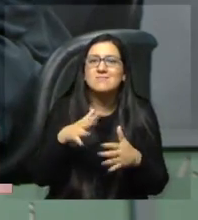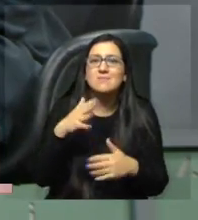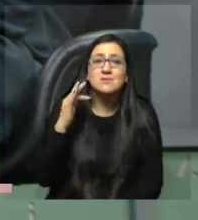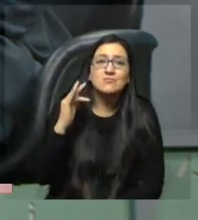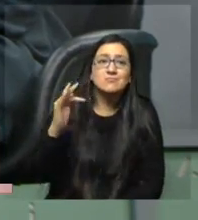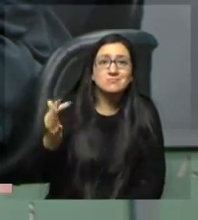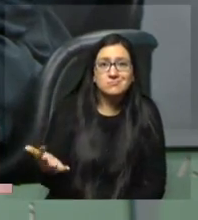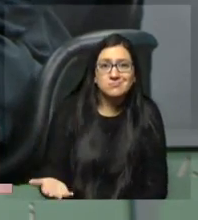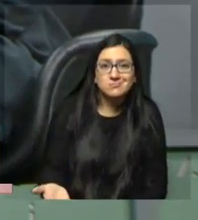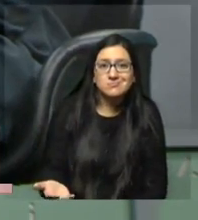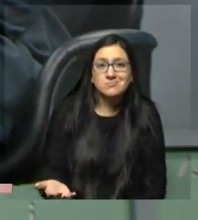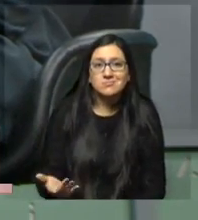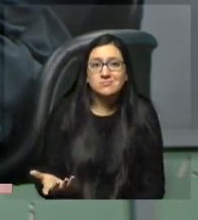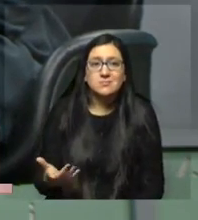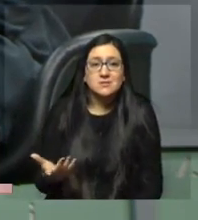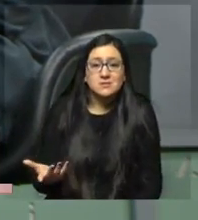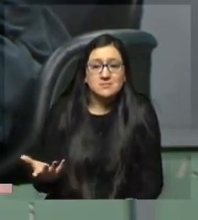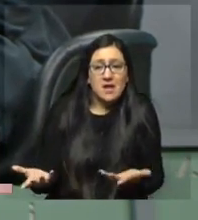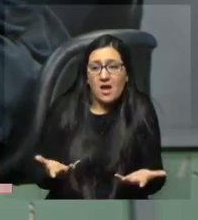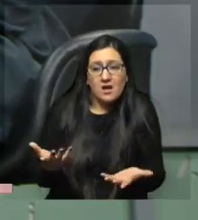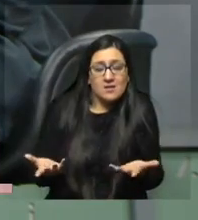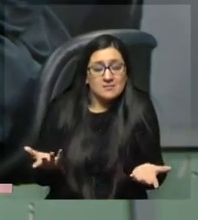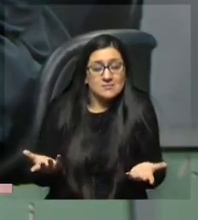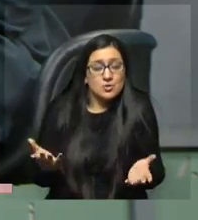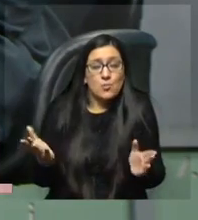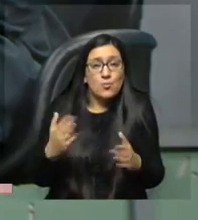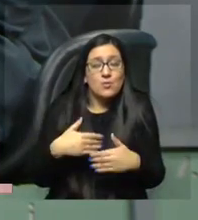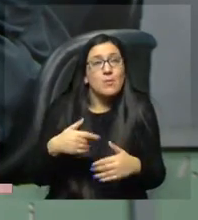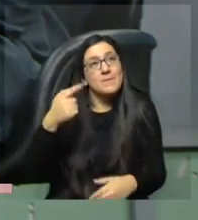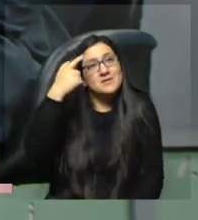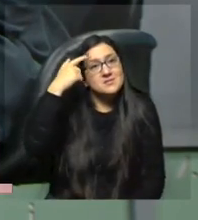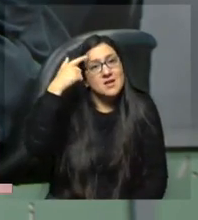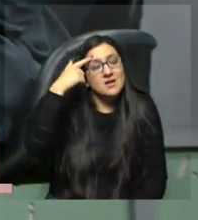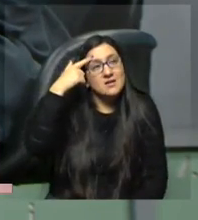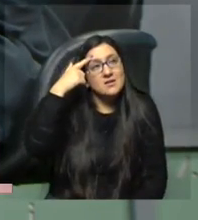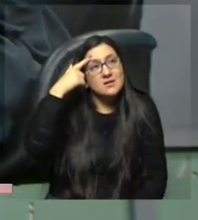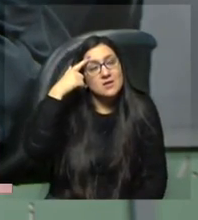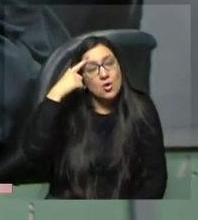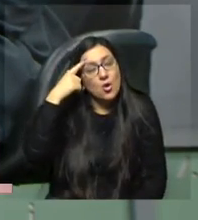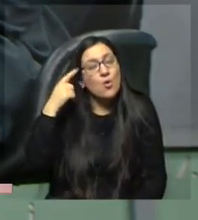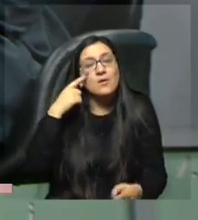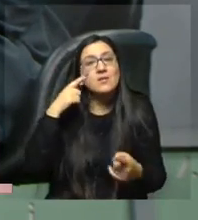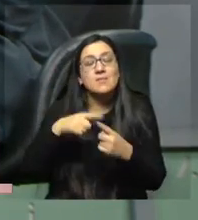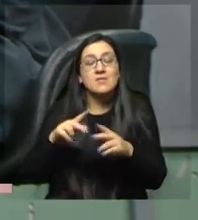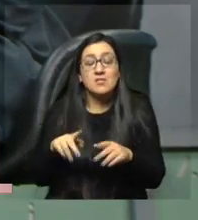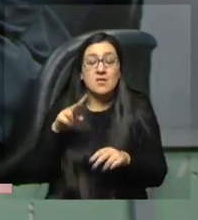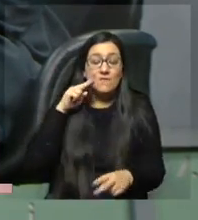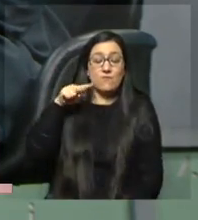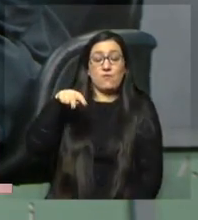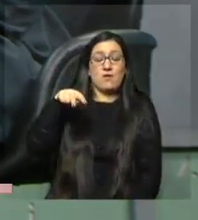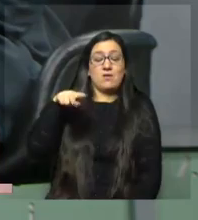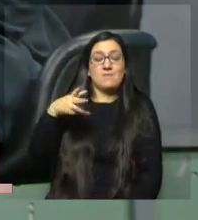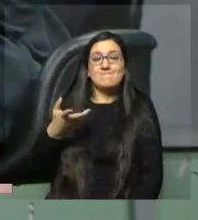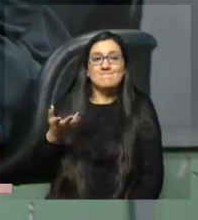medio de la tormenta, ¿no? Como para poder mirarlo de afuera y tener una óptica un poco más, más